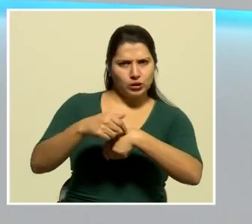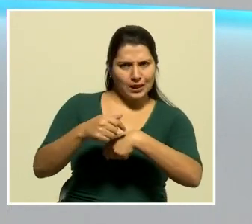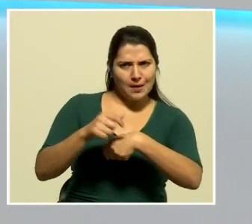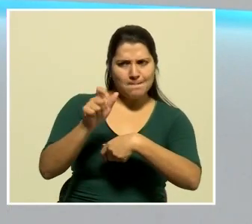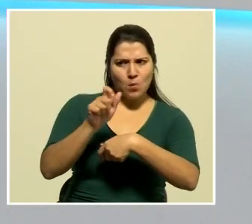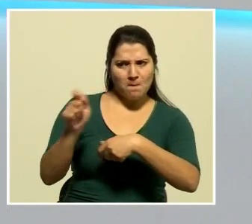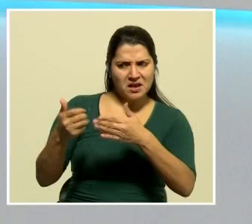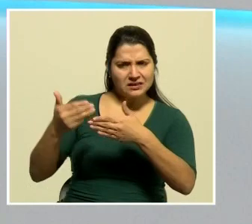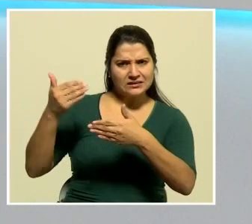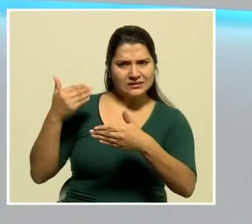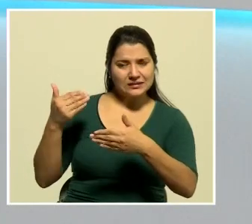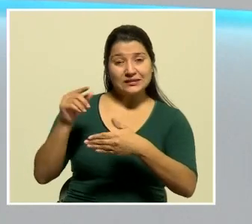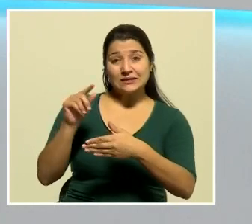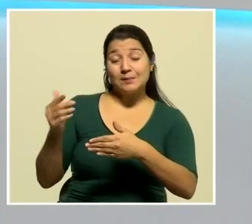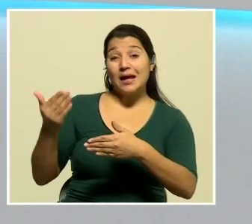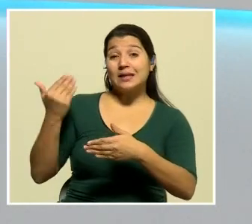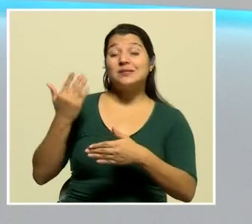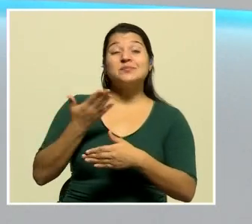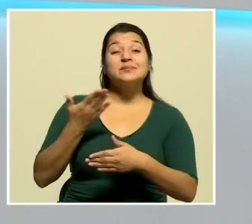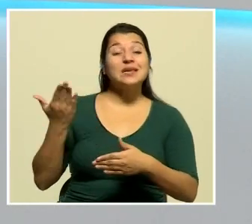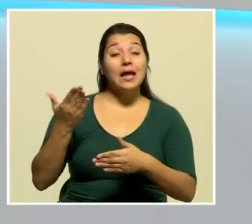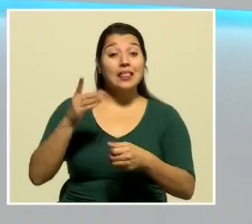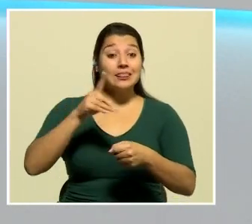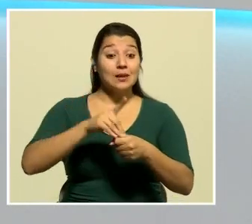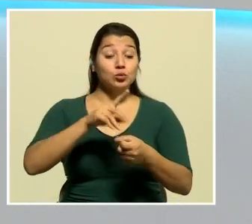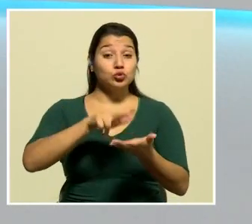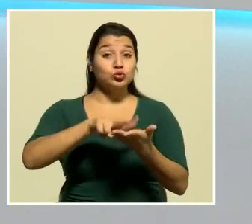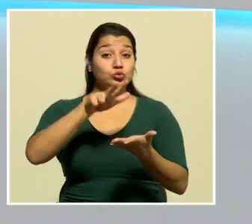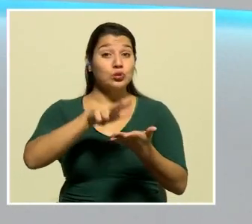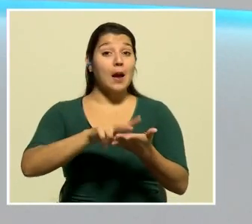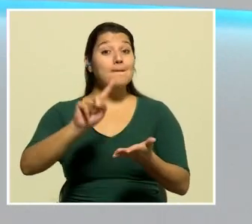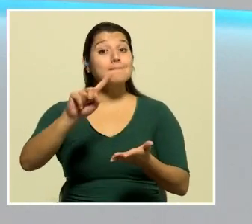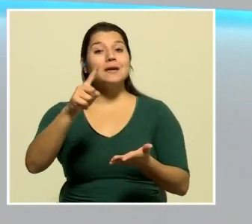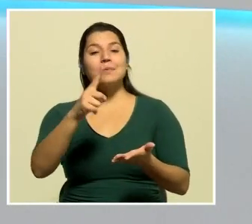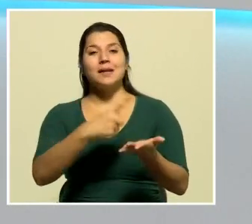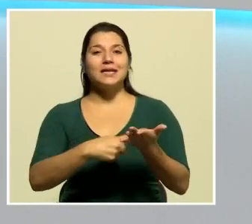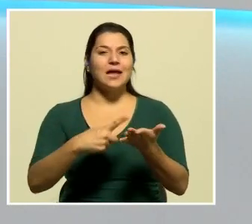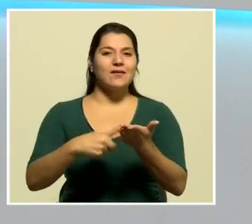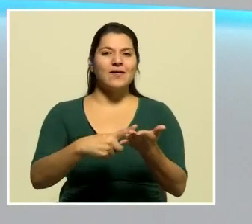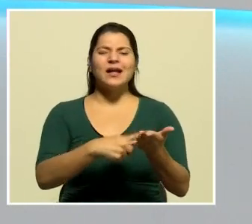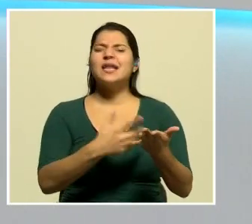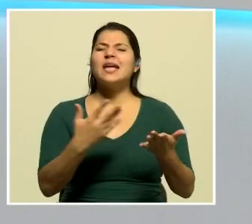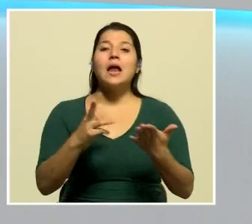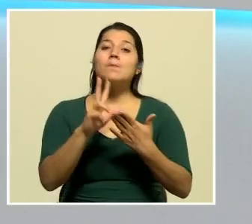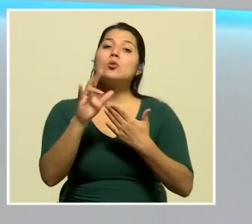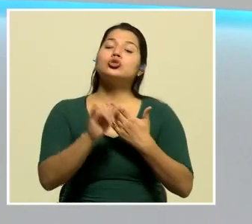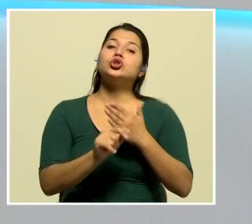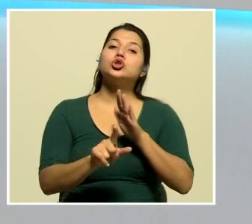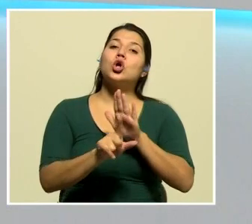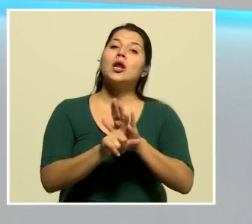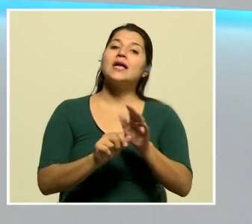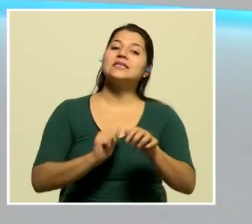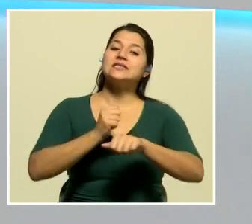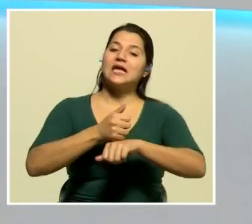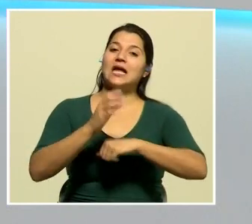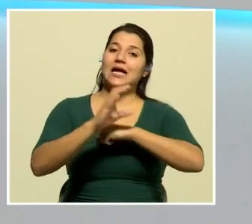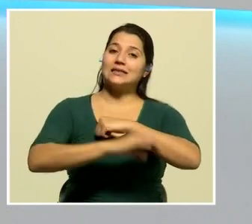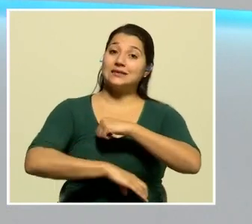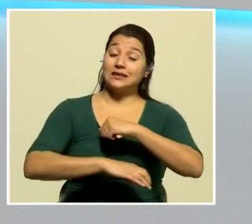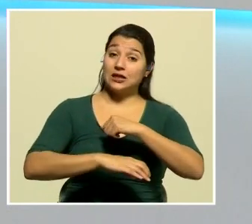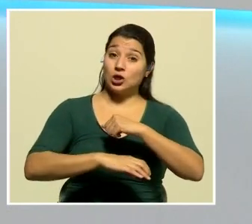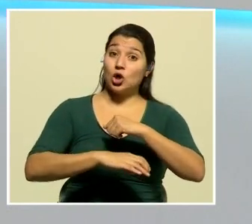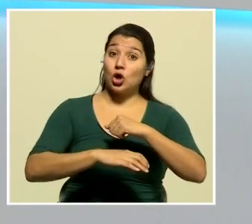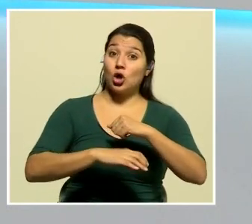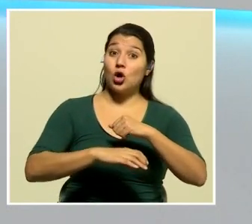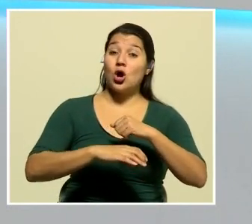anteriores. Los diputados aprobaron en primer debate el proyecto de ley que impone pena de cárcel de hasta 15 años